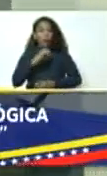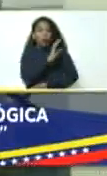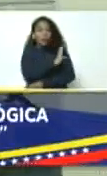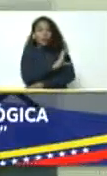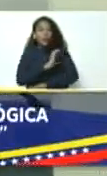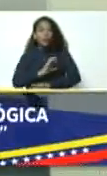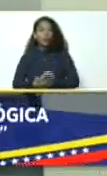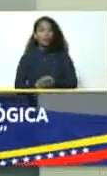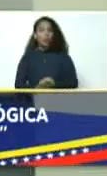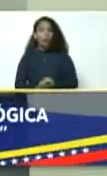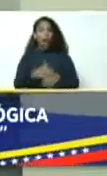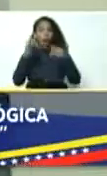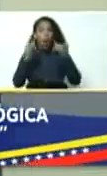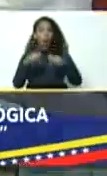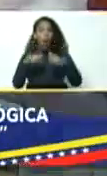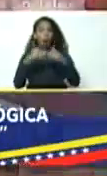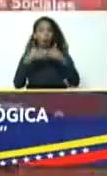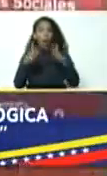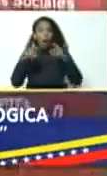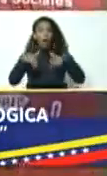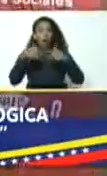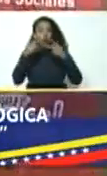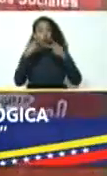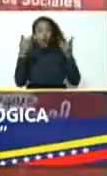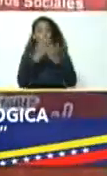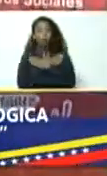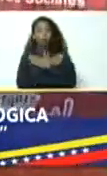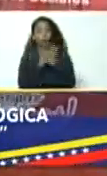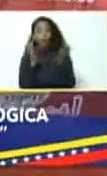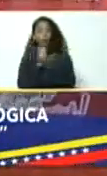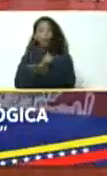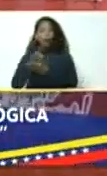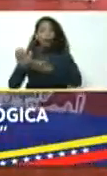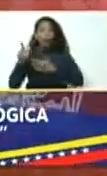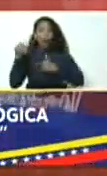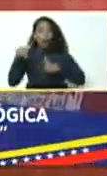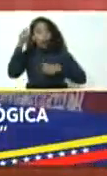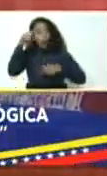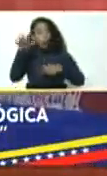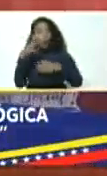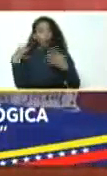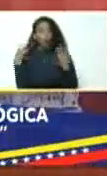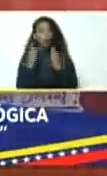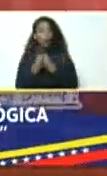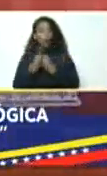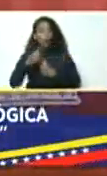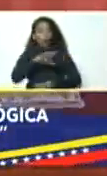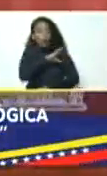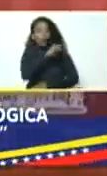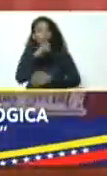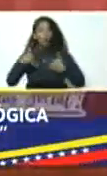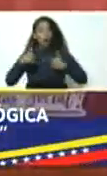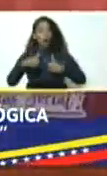inaugurar estos espacios que están para todo el pueblo. Me acompaña el director de salud, doctora, por aquí.